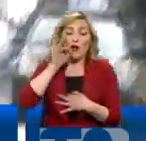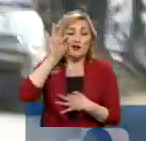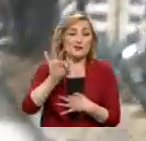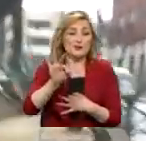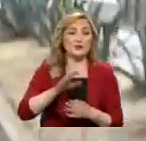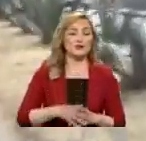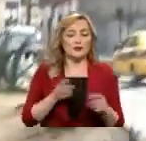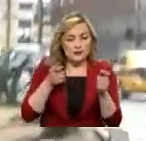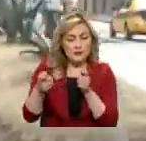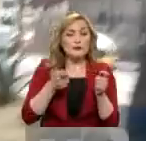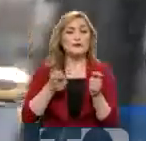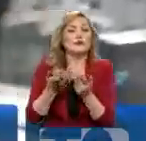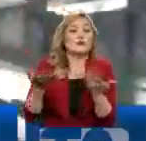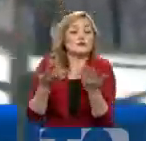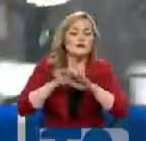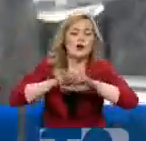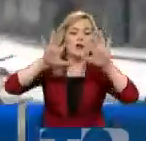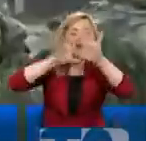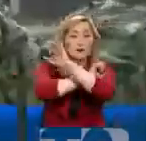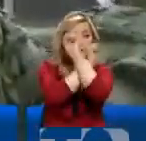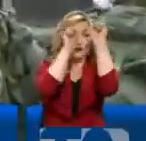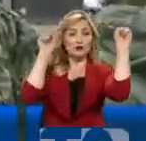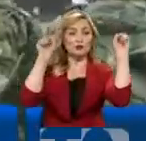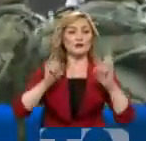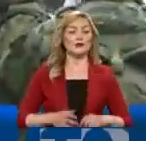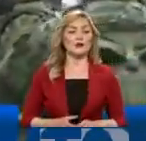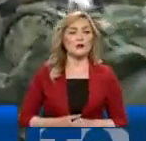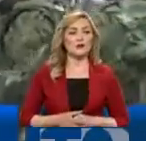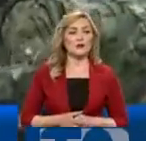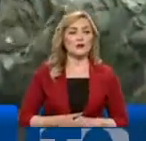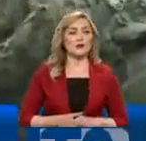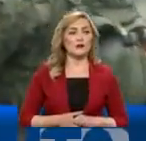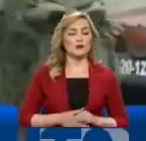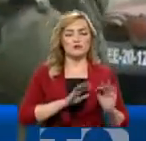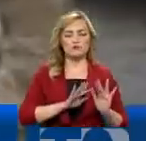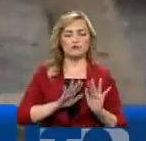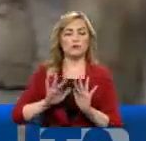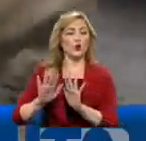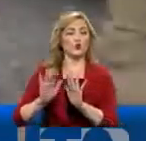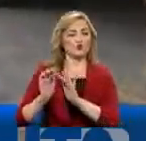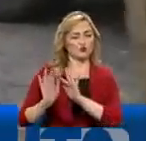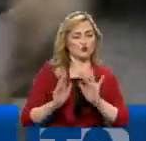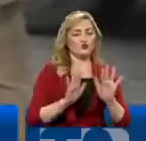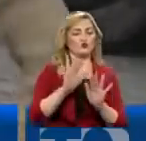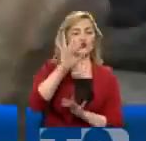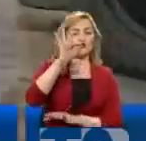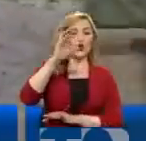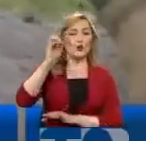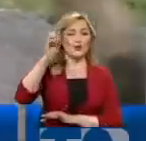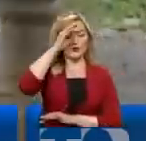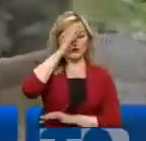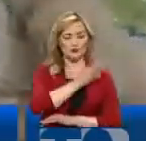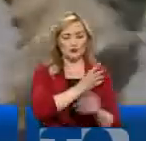El operativo partió hacia las 10 de la mañana con la concentración de al menos 900